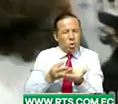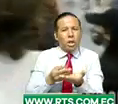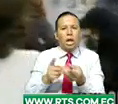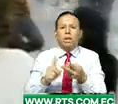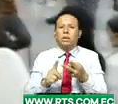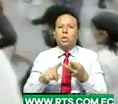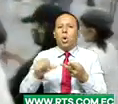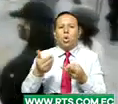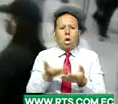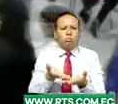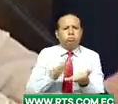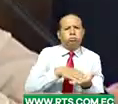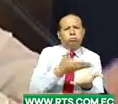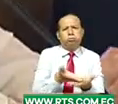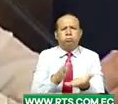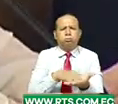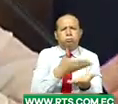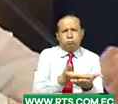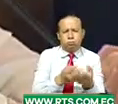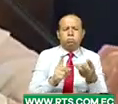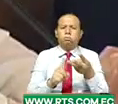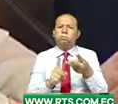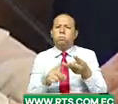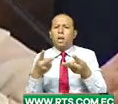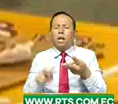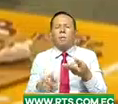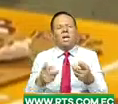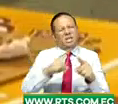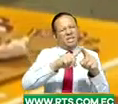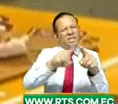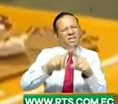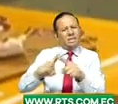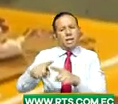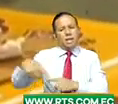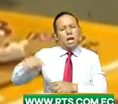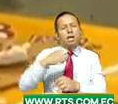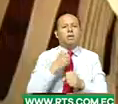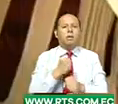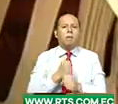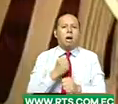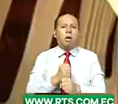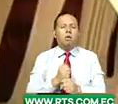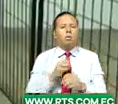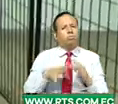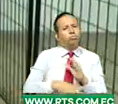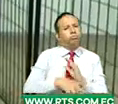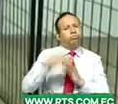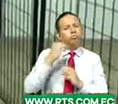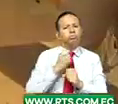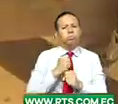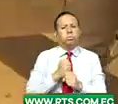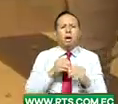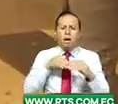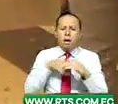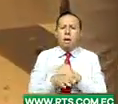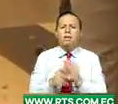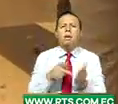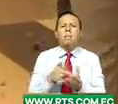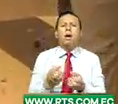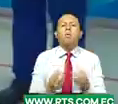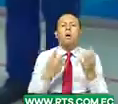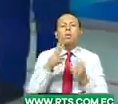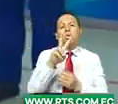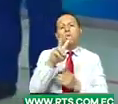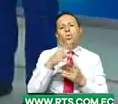coctelero. Esta categoría está dirigida a emprendedores. El costo de la entrada es de $2 para los adultos. Los